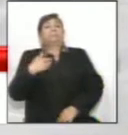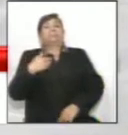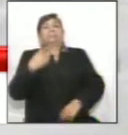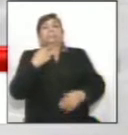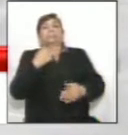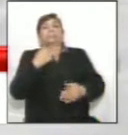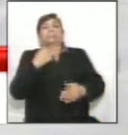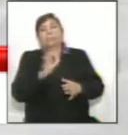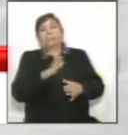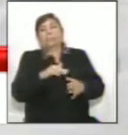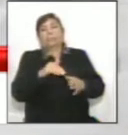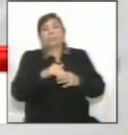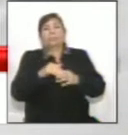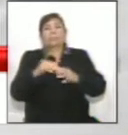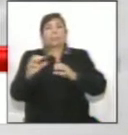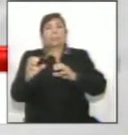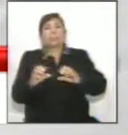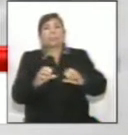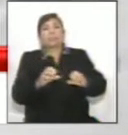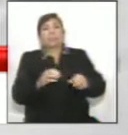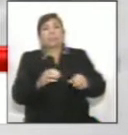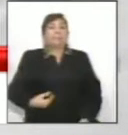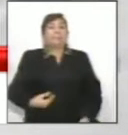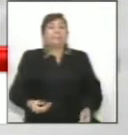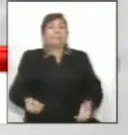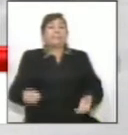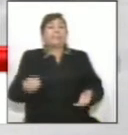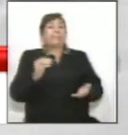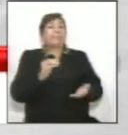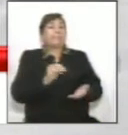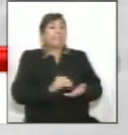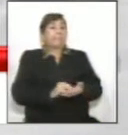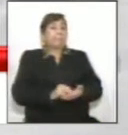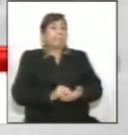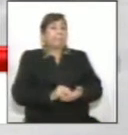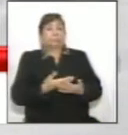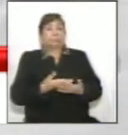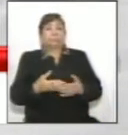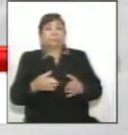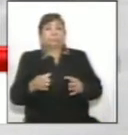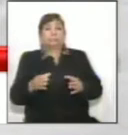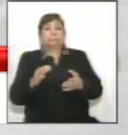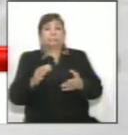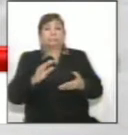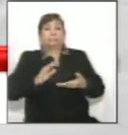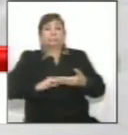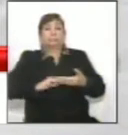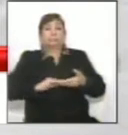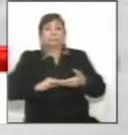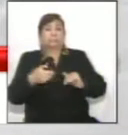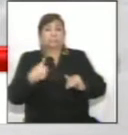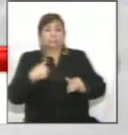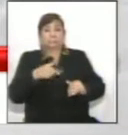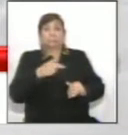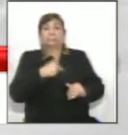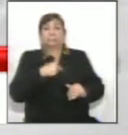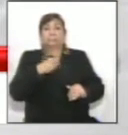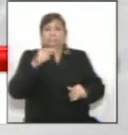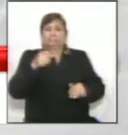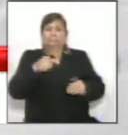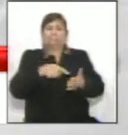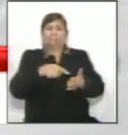discurso las acciones que el gobierno va a implementar en beneficio de las comunidades nativas. Nosotros venimos exigiendo el